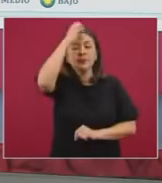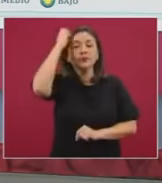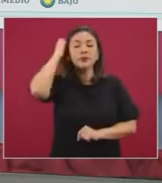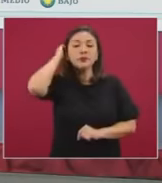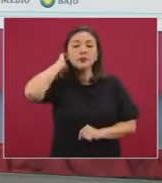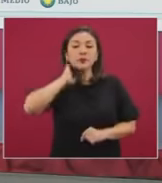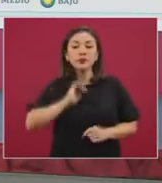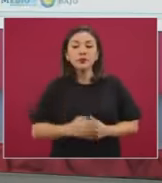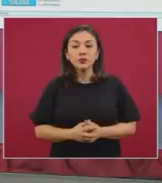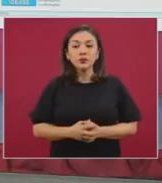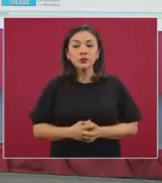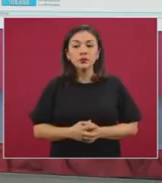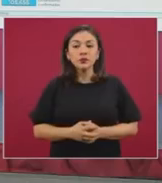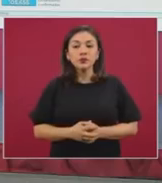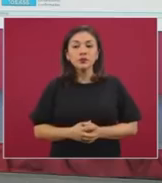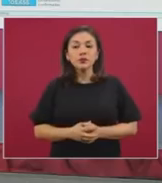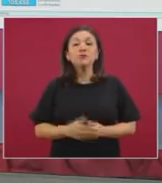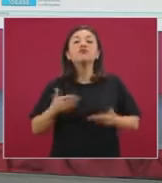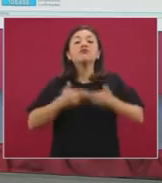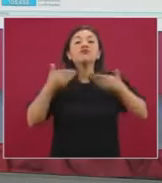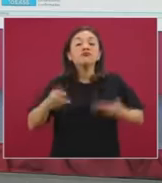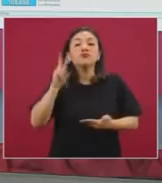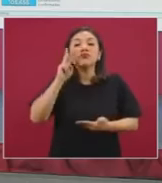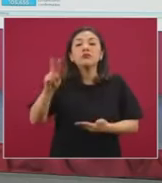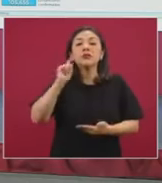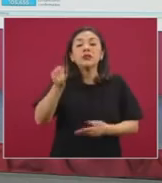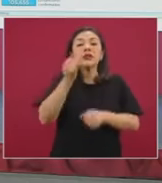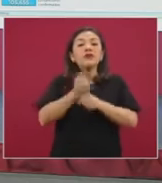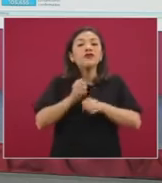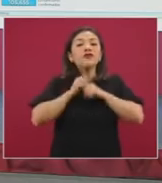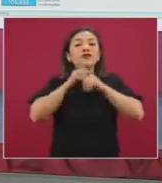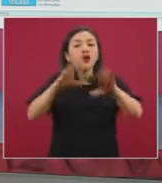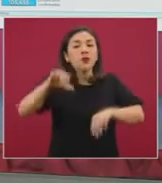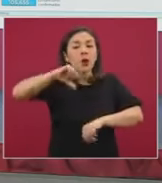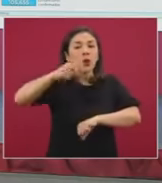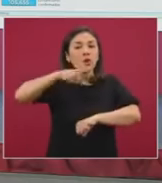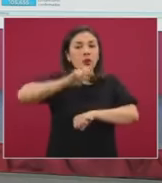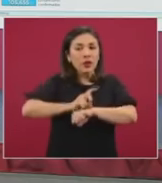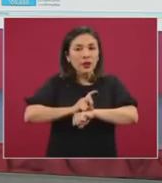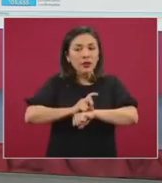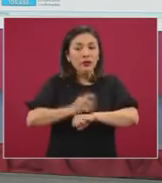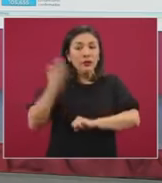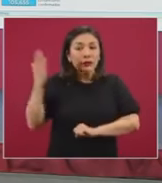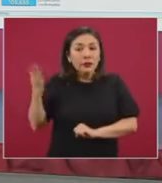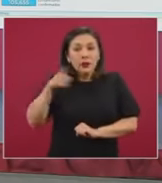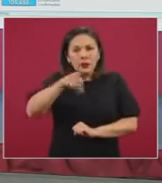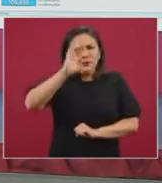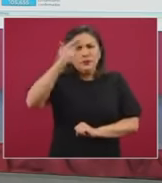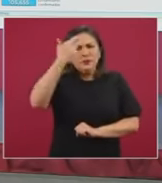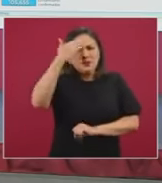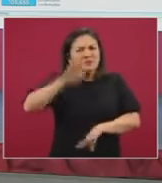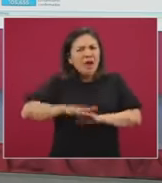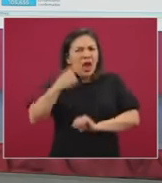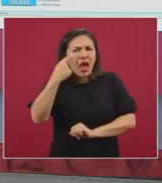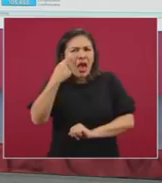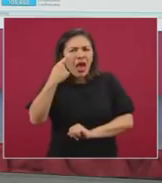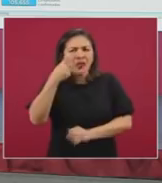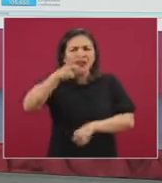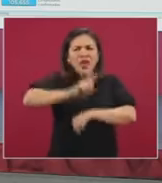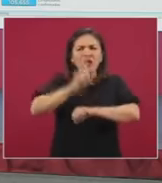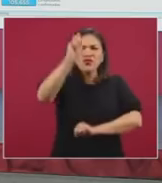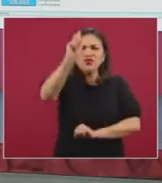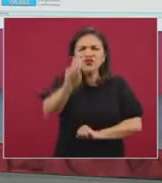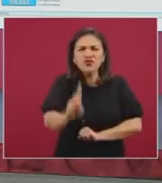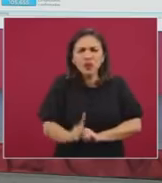favor. Vamos a pasar entonces al informe del día de hoy. Recuerden que normalmente los